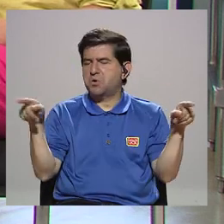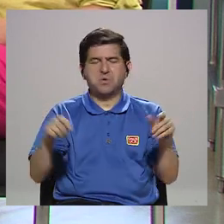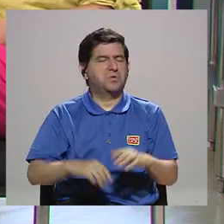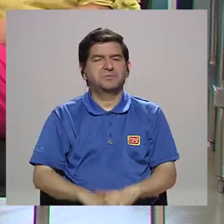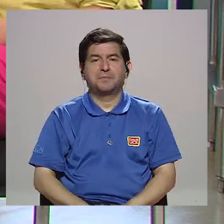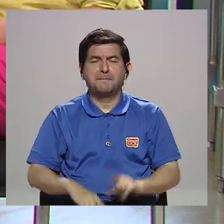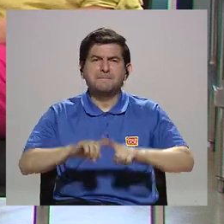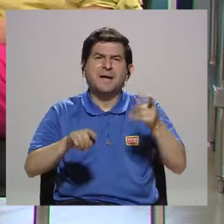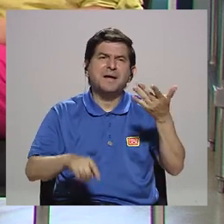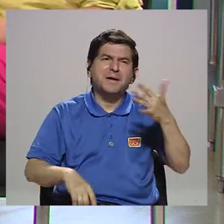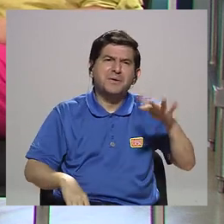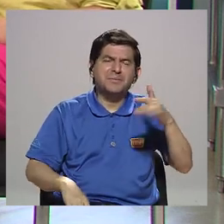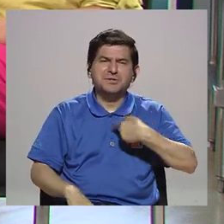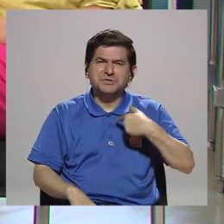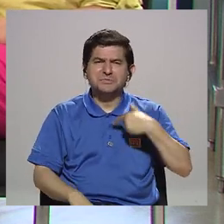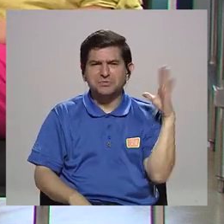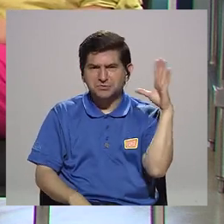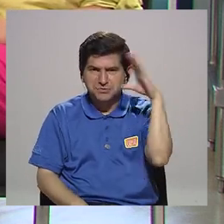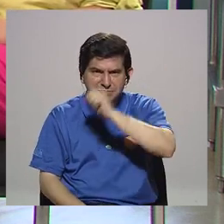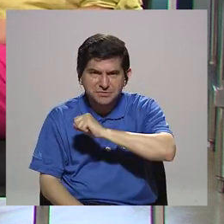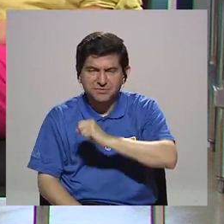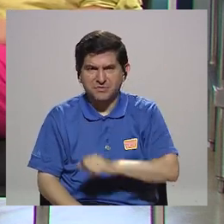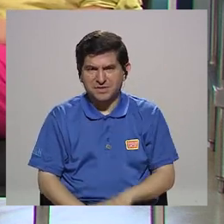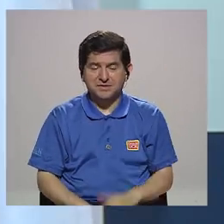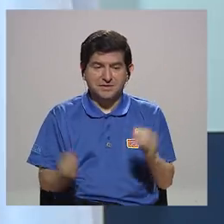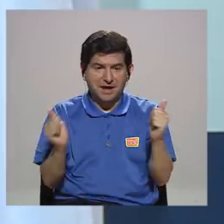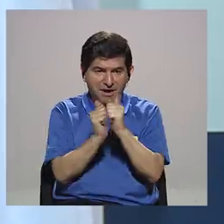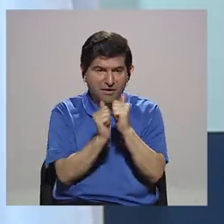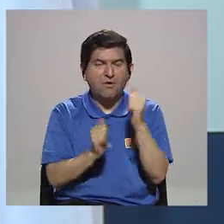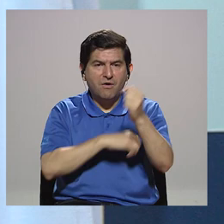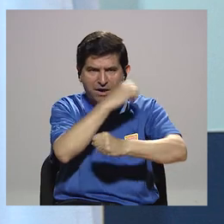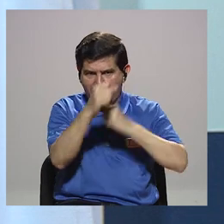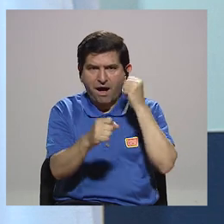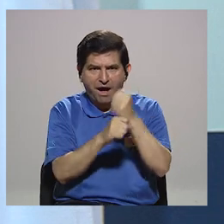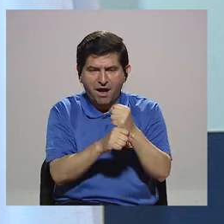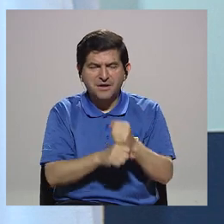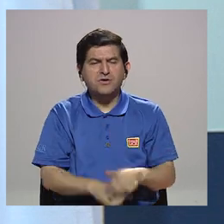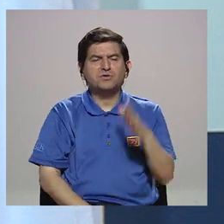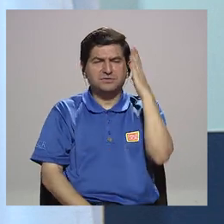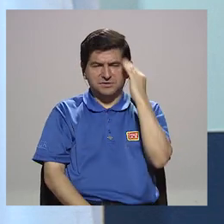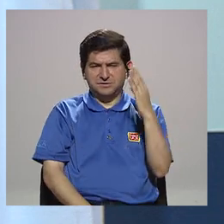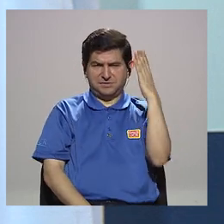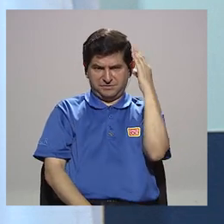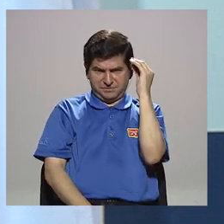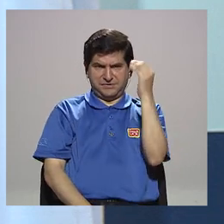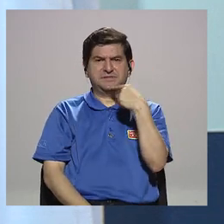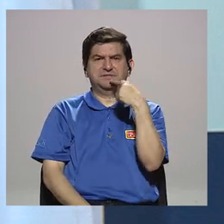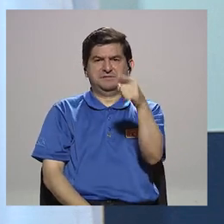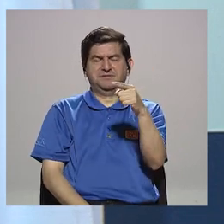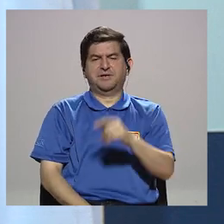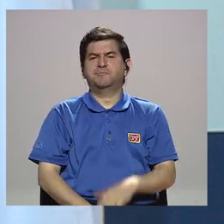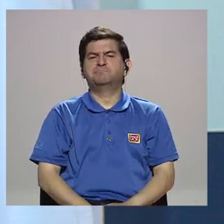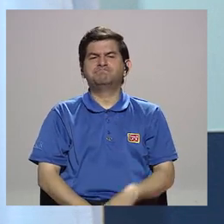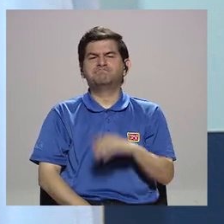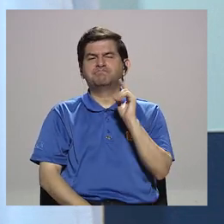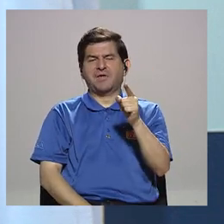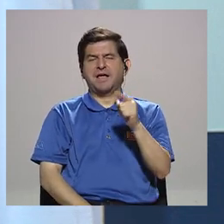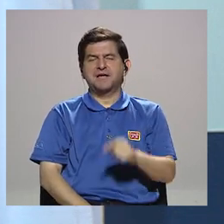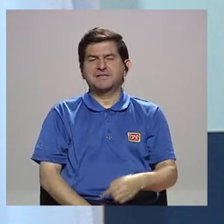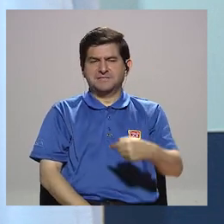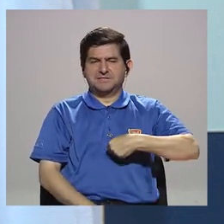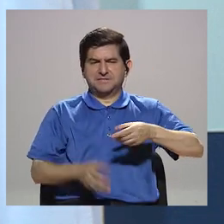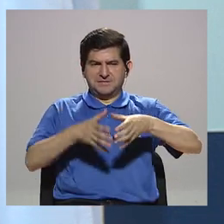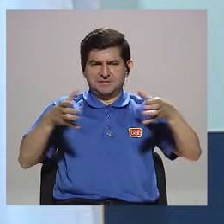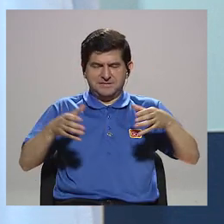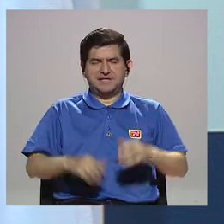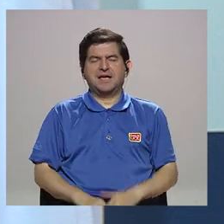¿verdad? No, dependiendo. No, pero más o menos uno con los años ha llegado a tener la experiencia que uno dice, este